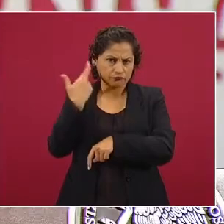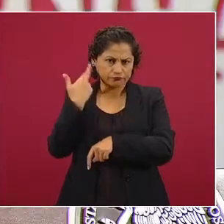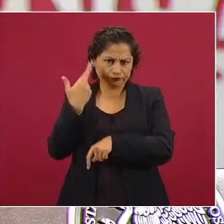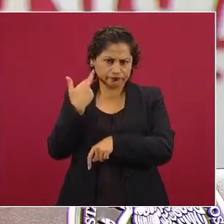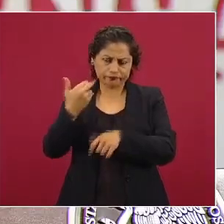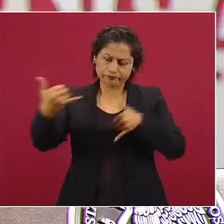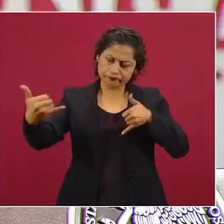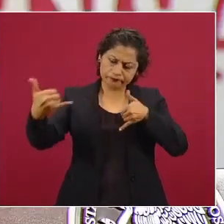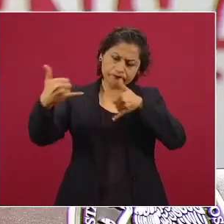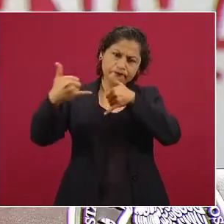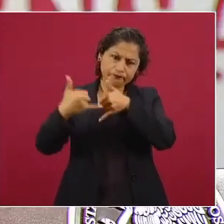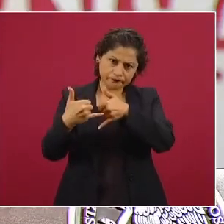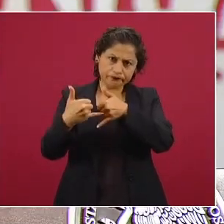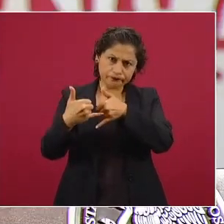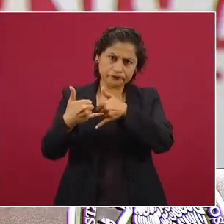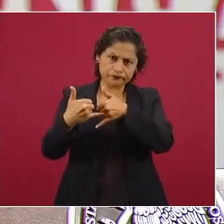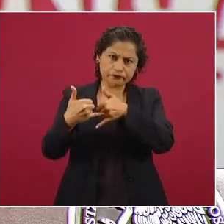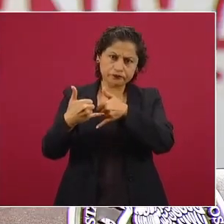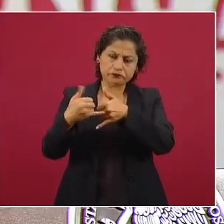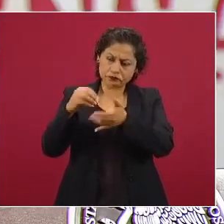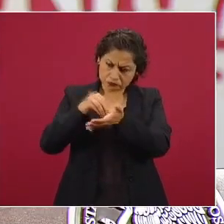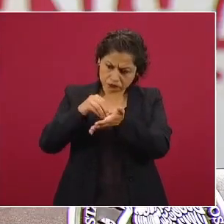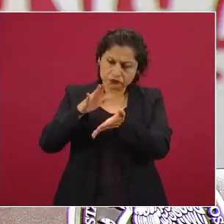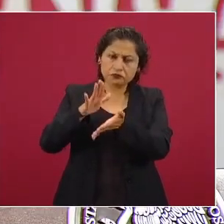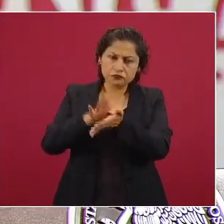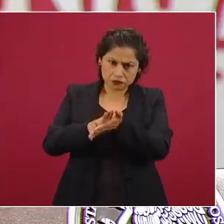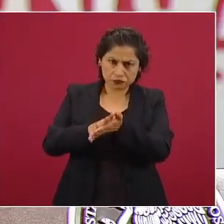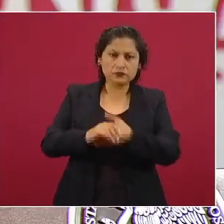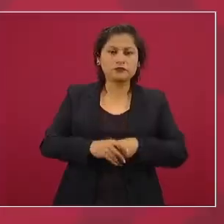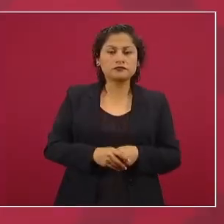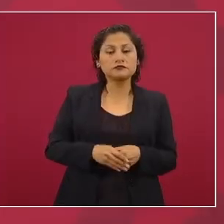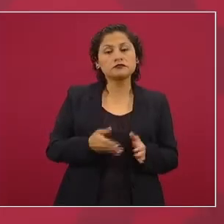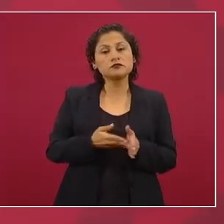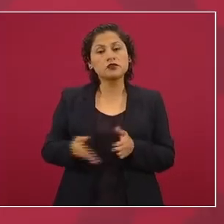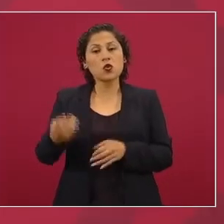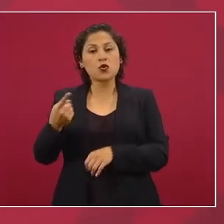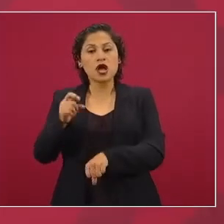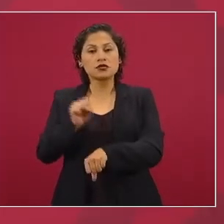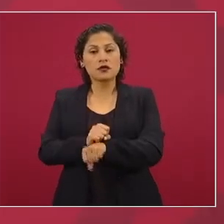Y como a la semana me mandó a decir que lo habían corrido